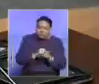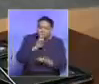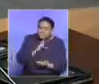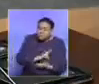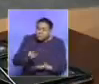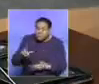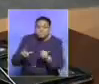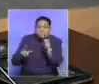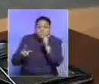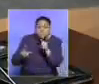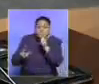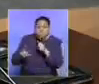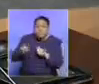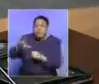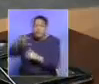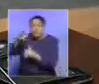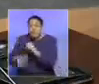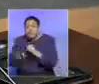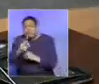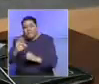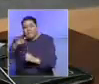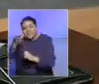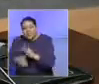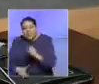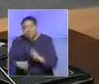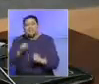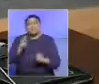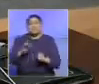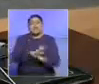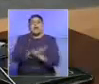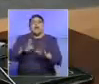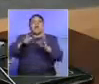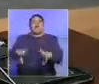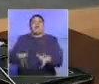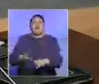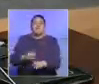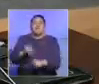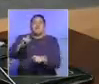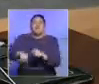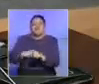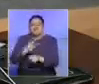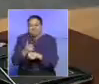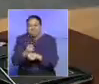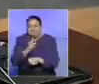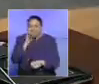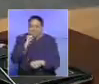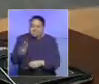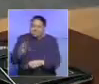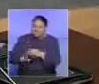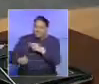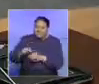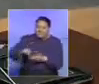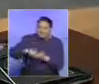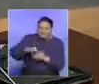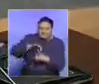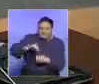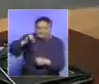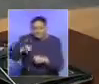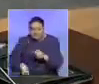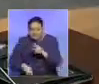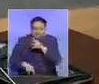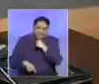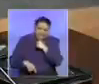impugnaciones respectivas los actos controvertidos se consumaron de forma irreparable por lo que no podían revertir las nulidades decretadas por el tribunal